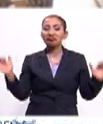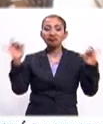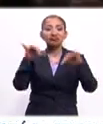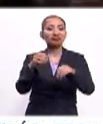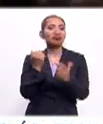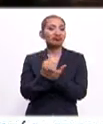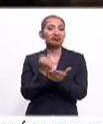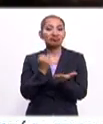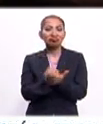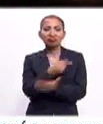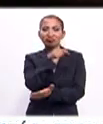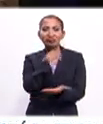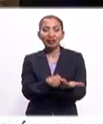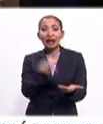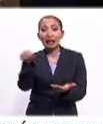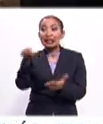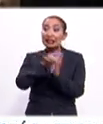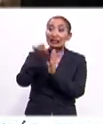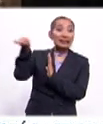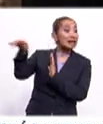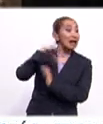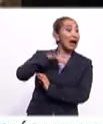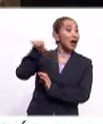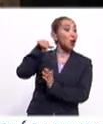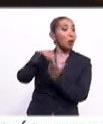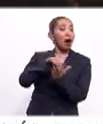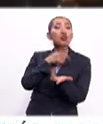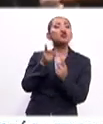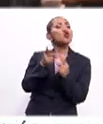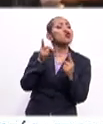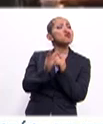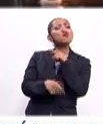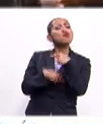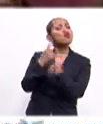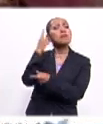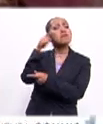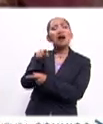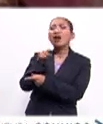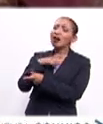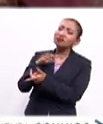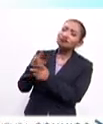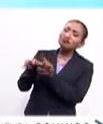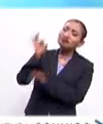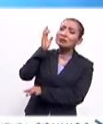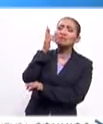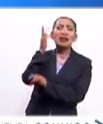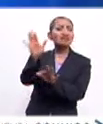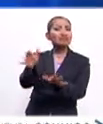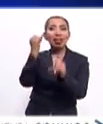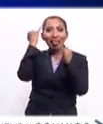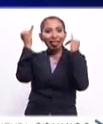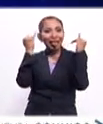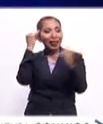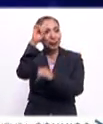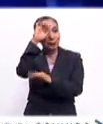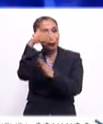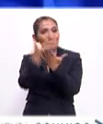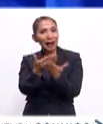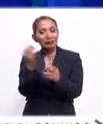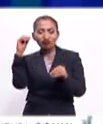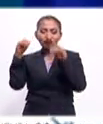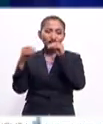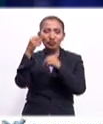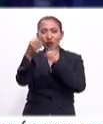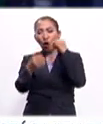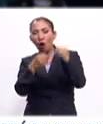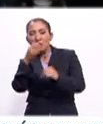cita obligada, una referencia de a dónde acudir para encontrar las más ingeniosas propuestas de